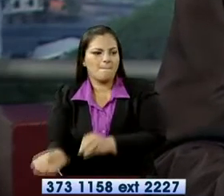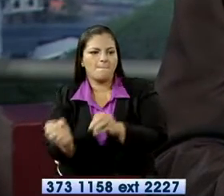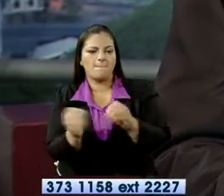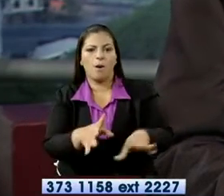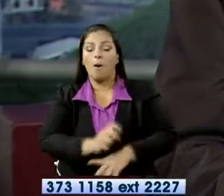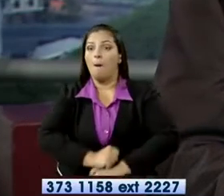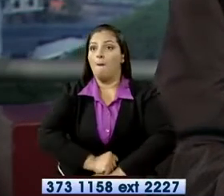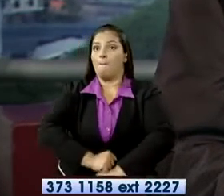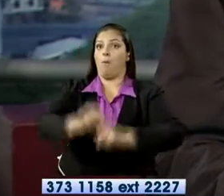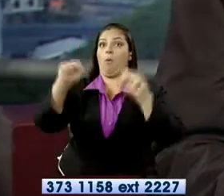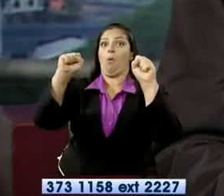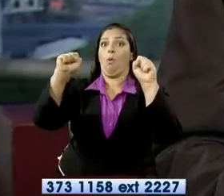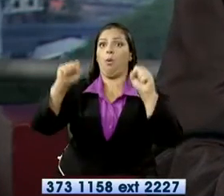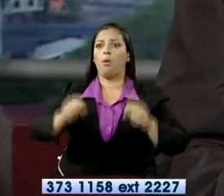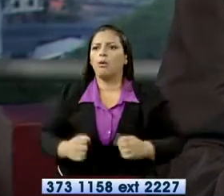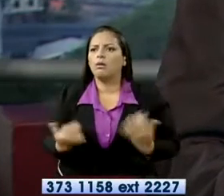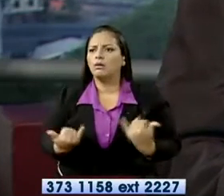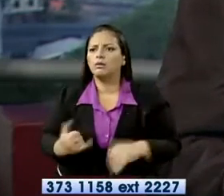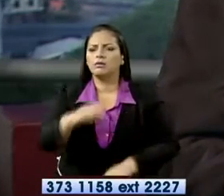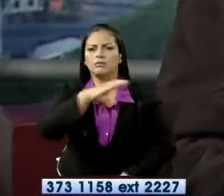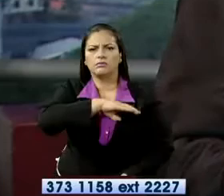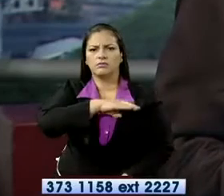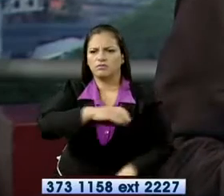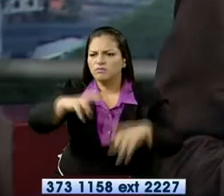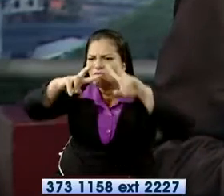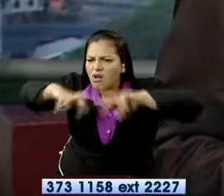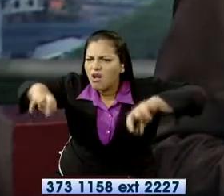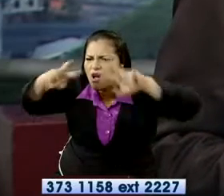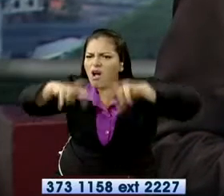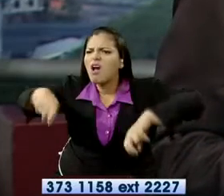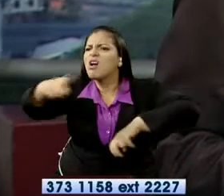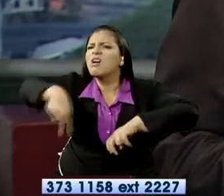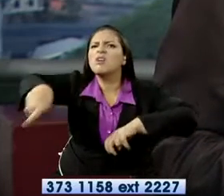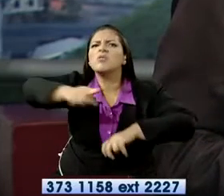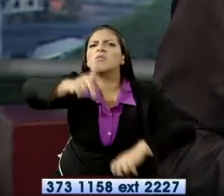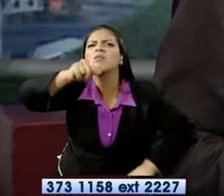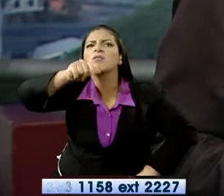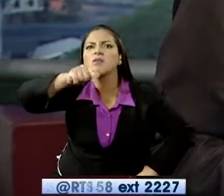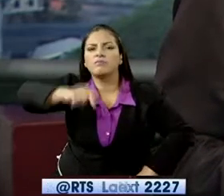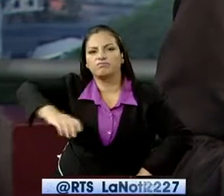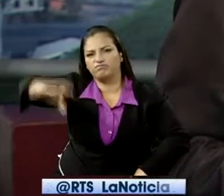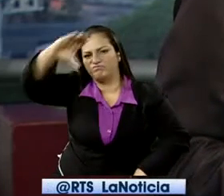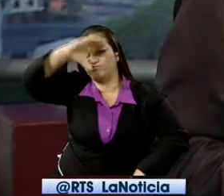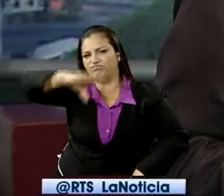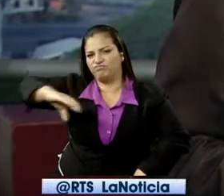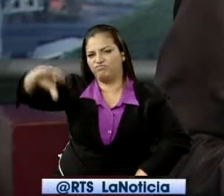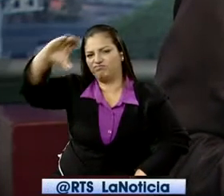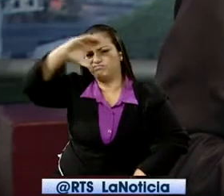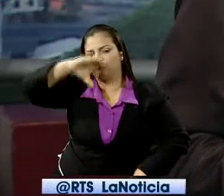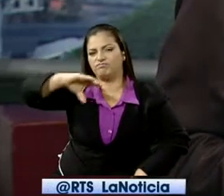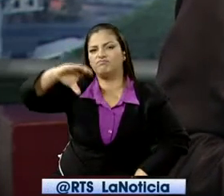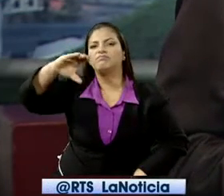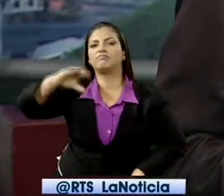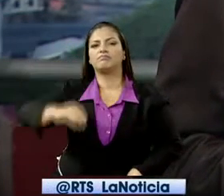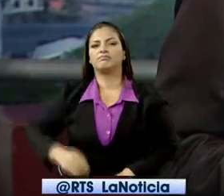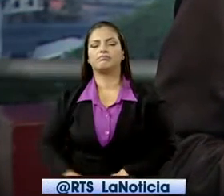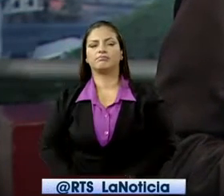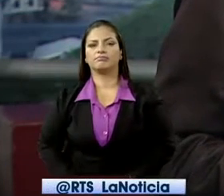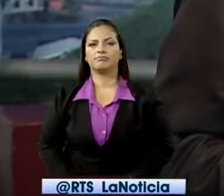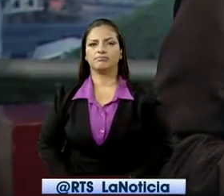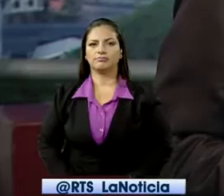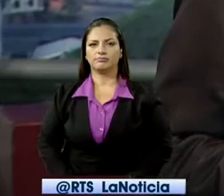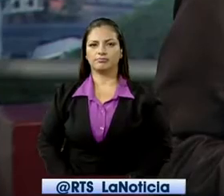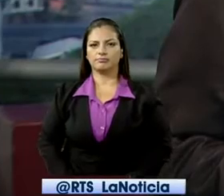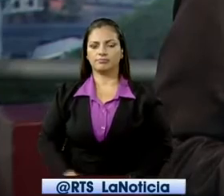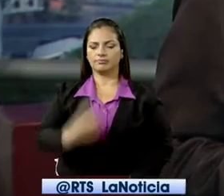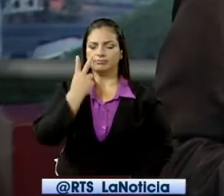encuentra tras la pista de quienes fueron los responsables de lanzar ese artefacto